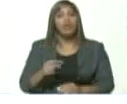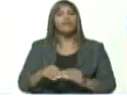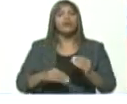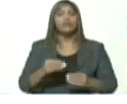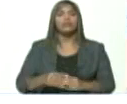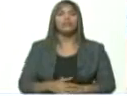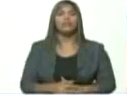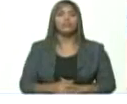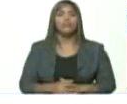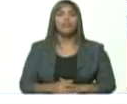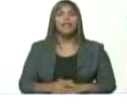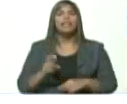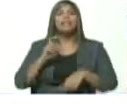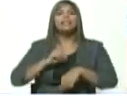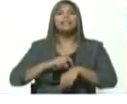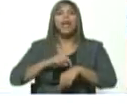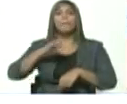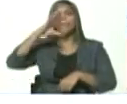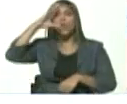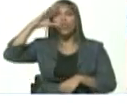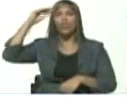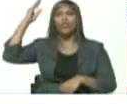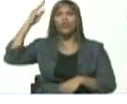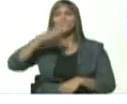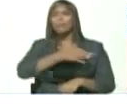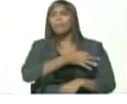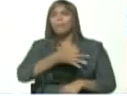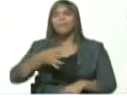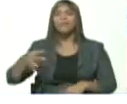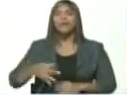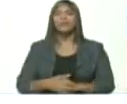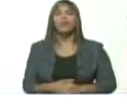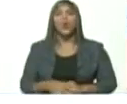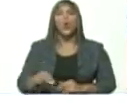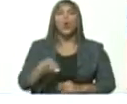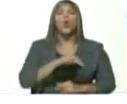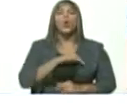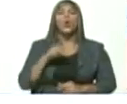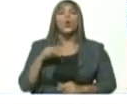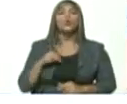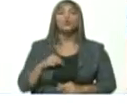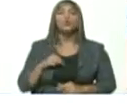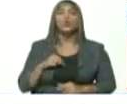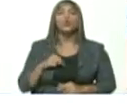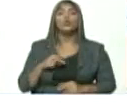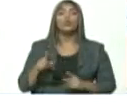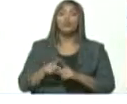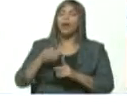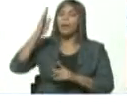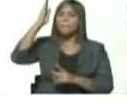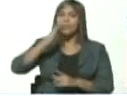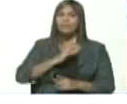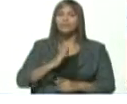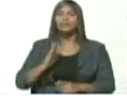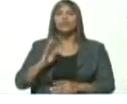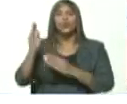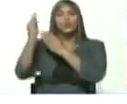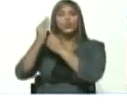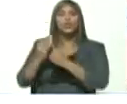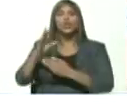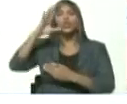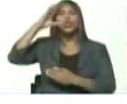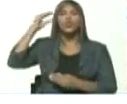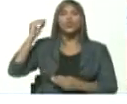El tiempo de Dios es perfecto. Y nosotros estamos bajo sus bendiciones y cuidados. No